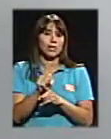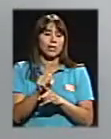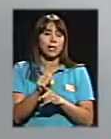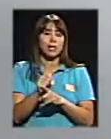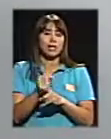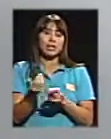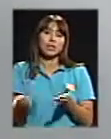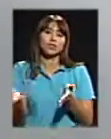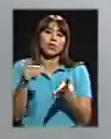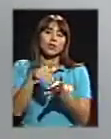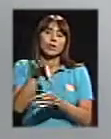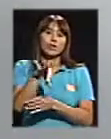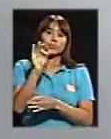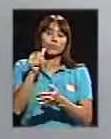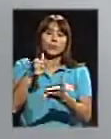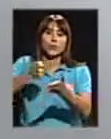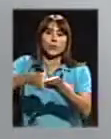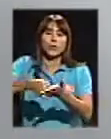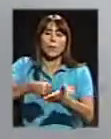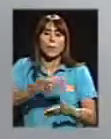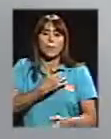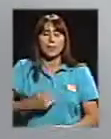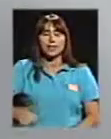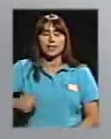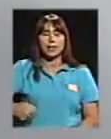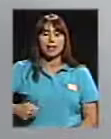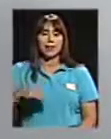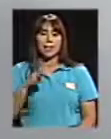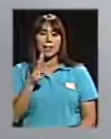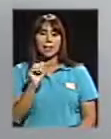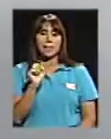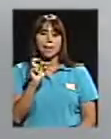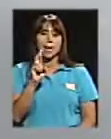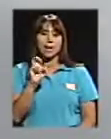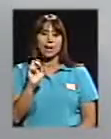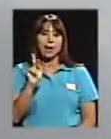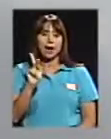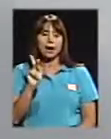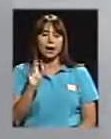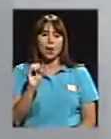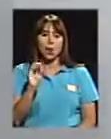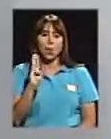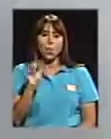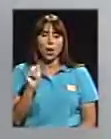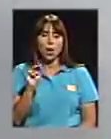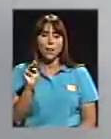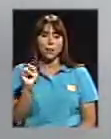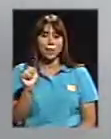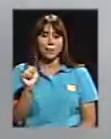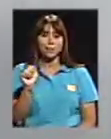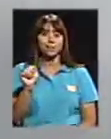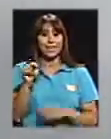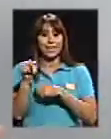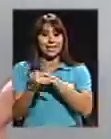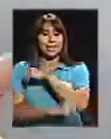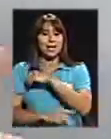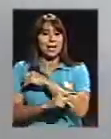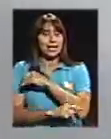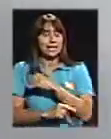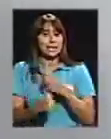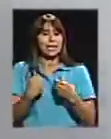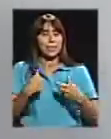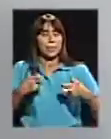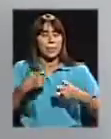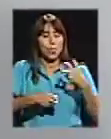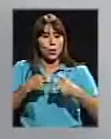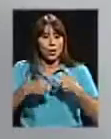Barack Obama y los problemas que enfrenta ese país para despegar nuevamente